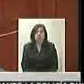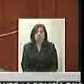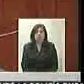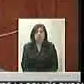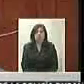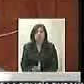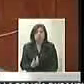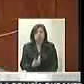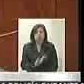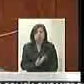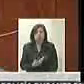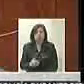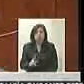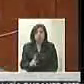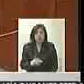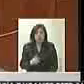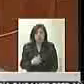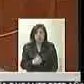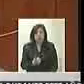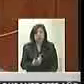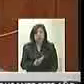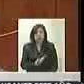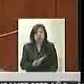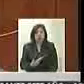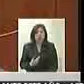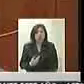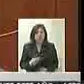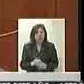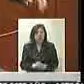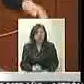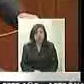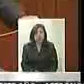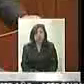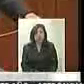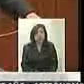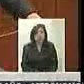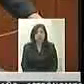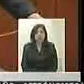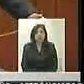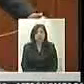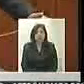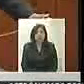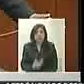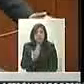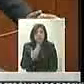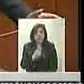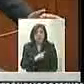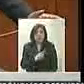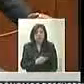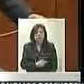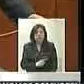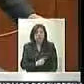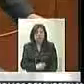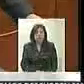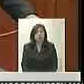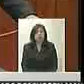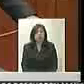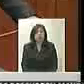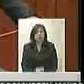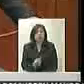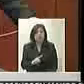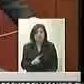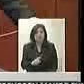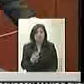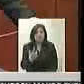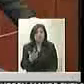los de los gobiernos regionales en otro y el gobierno nacional en otro. Estamos haciendo un esfuerzo fuerte para que